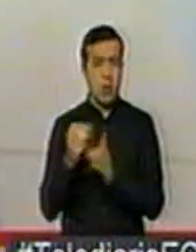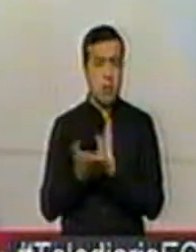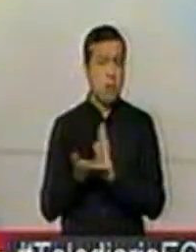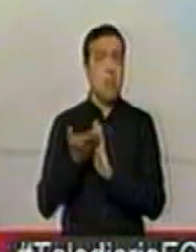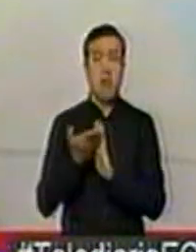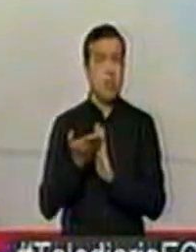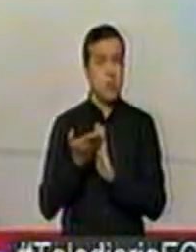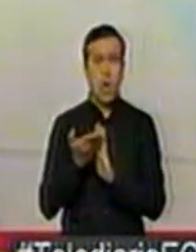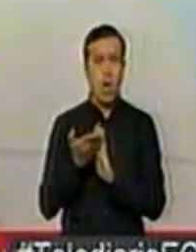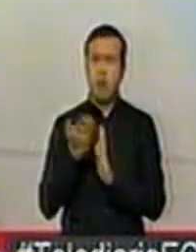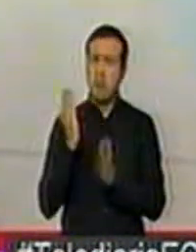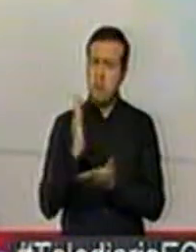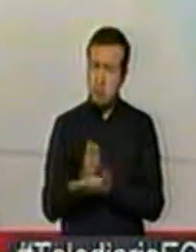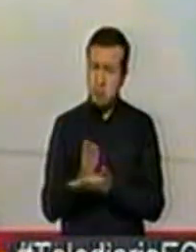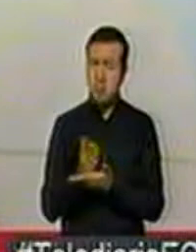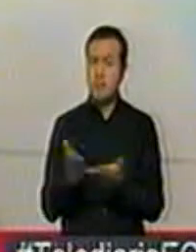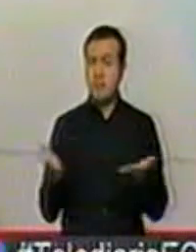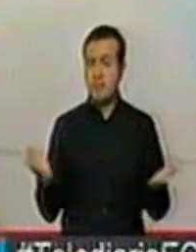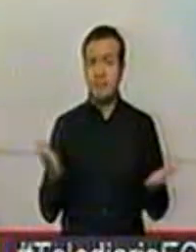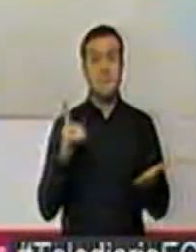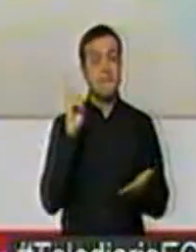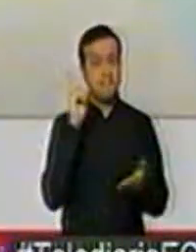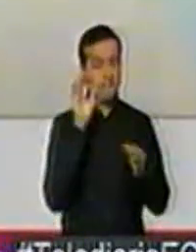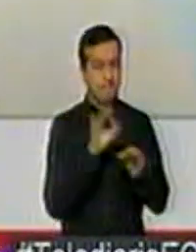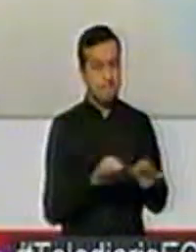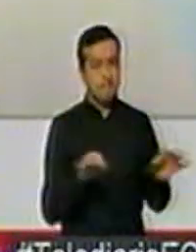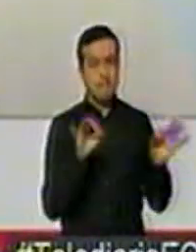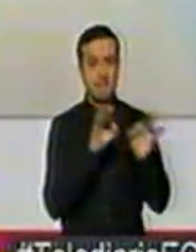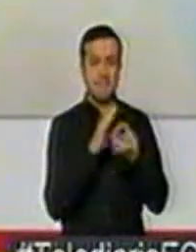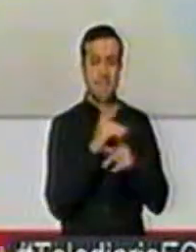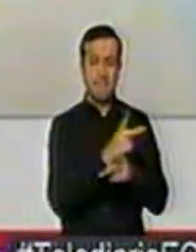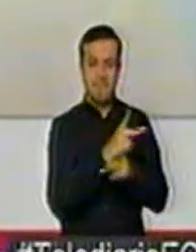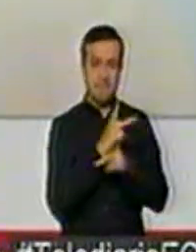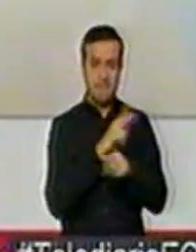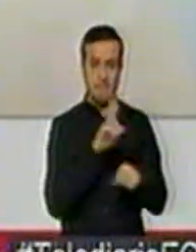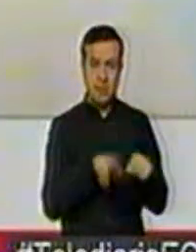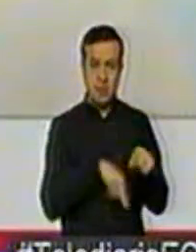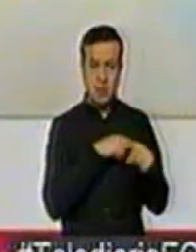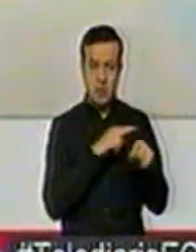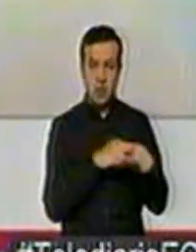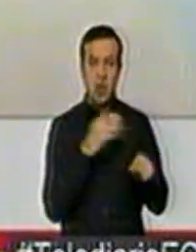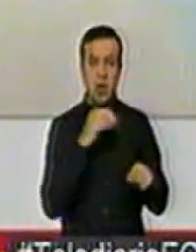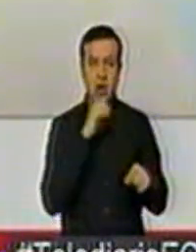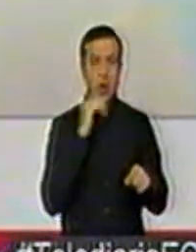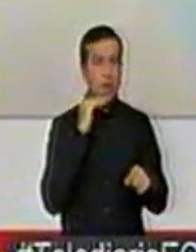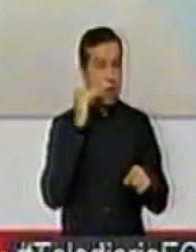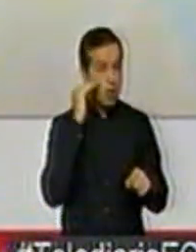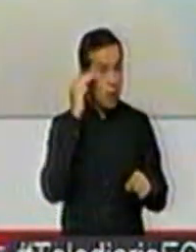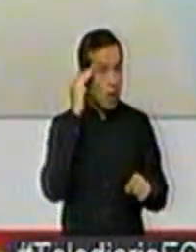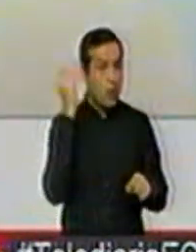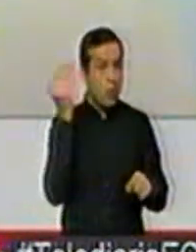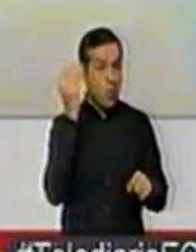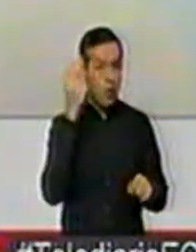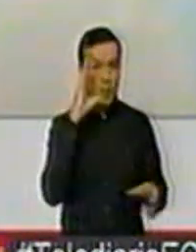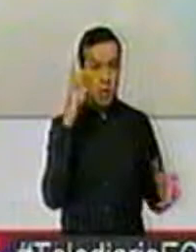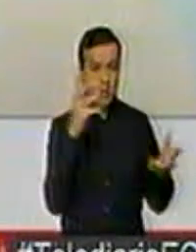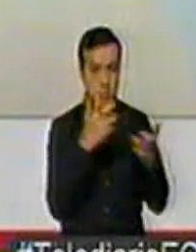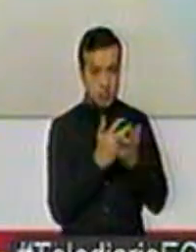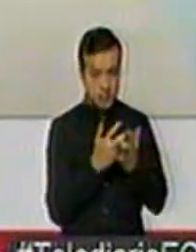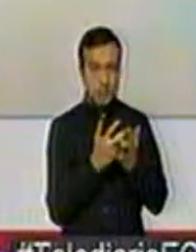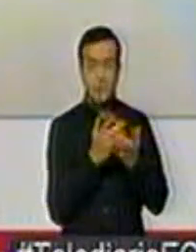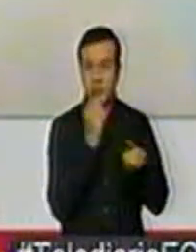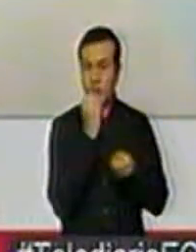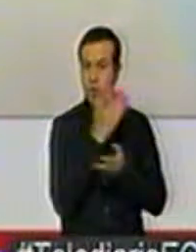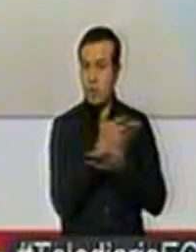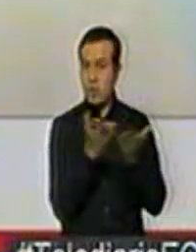Bueno, lo que tú dices, Sofía, es clave. Nosotros desde el Consejo Nacional Intergeneracional hemos precisamente alertado sobre